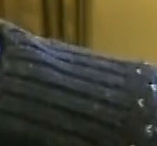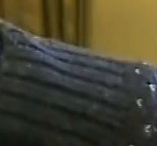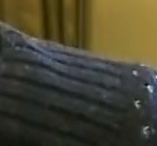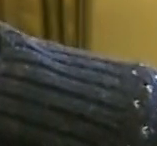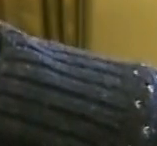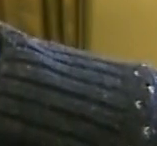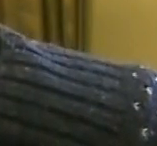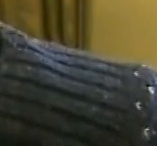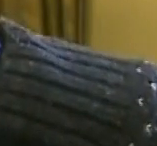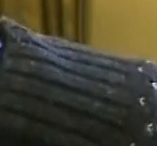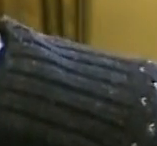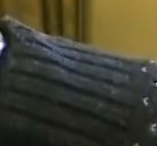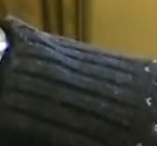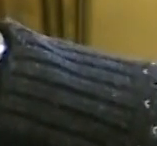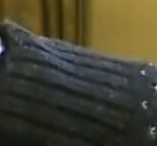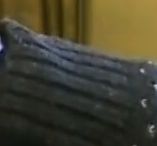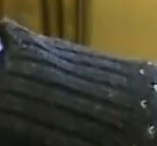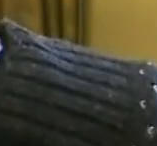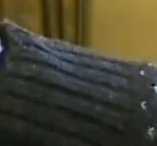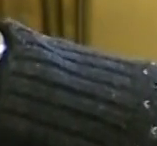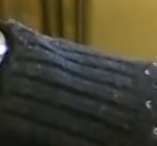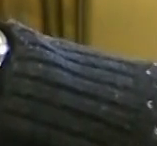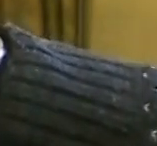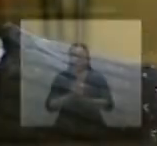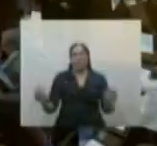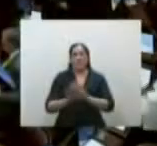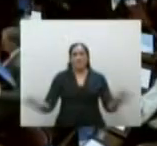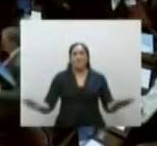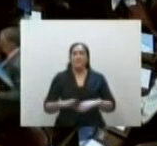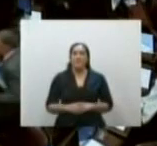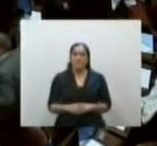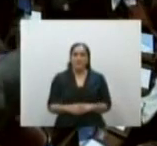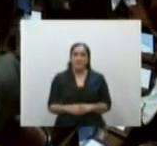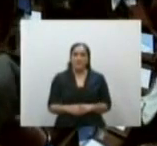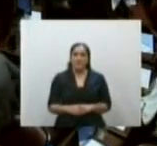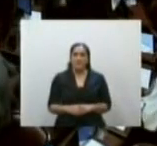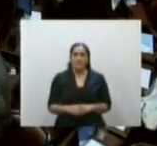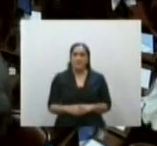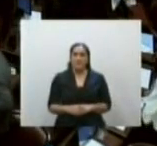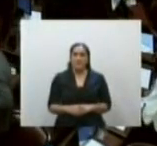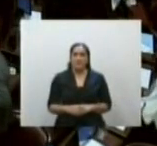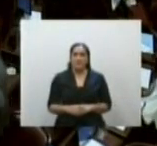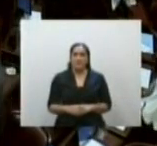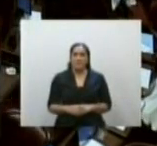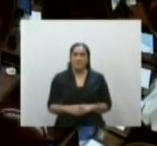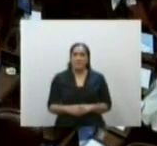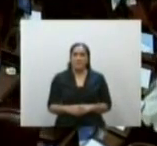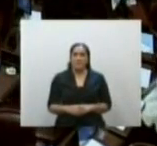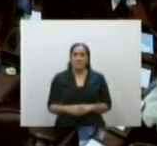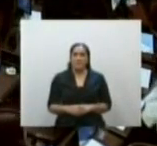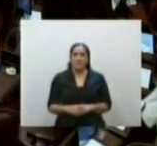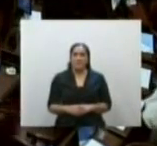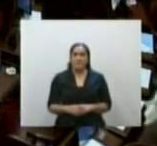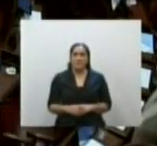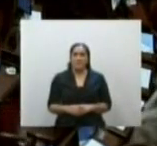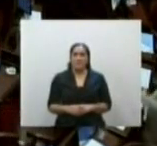donde, primero, entender qué es lo que los argentinos quieren y encontrar el lugar donde lo puedan expresar. Eso es el cambio,